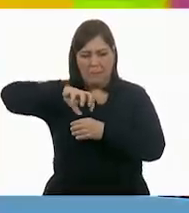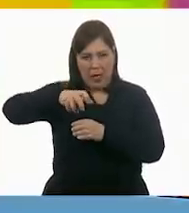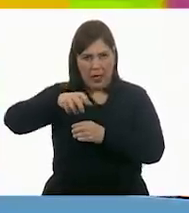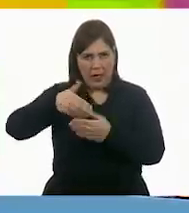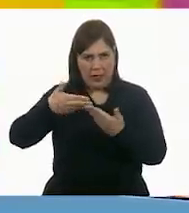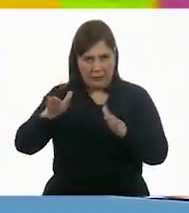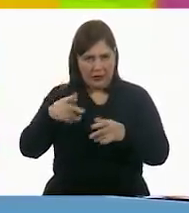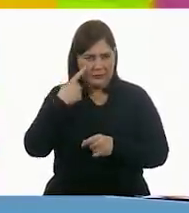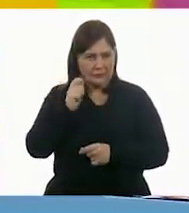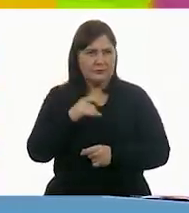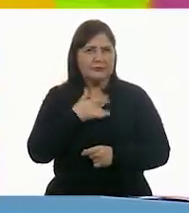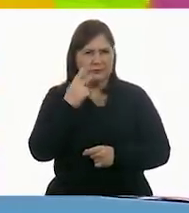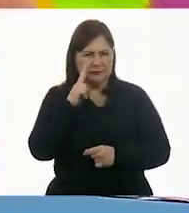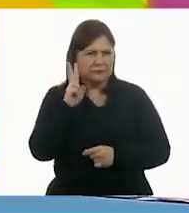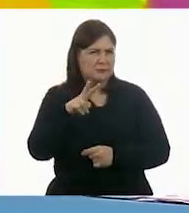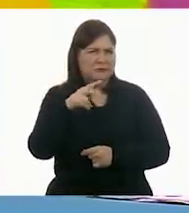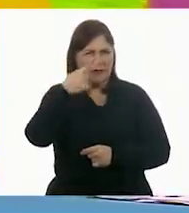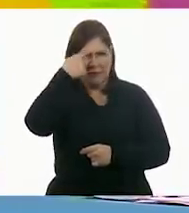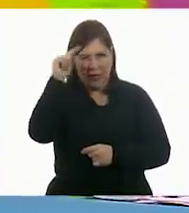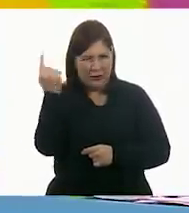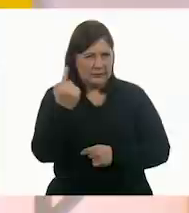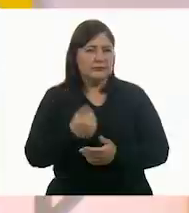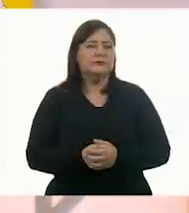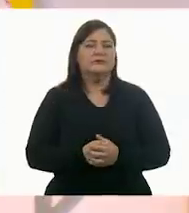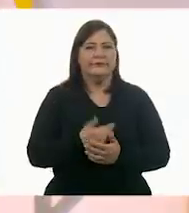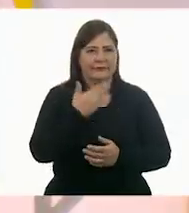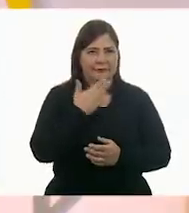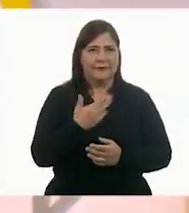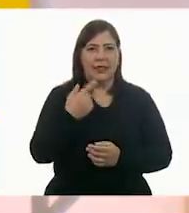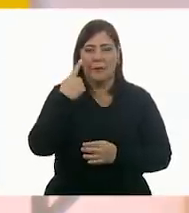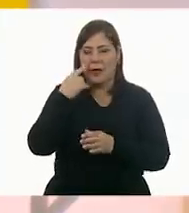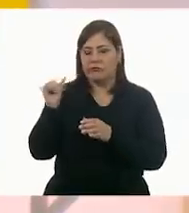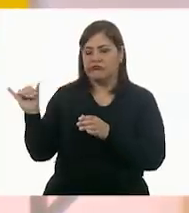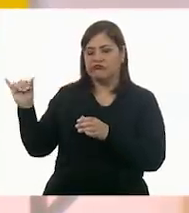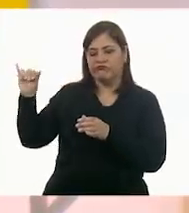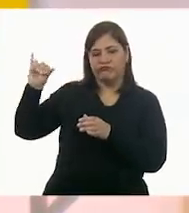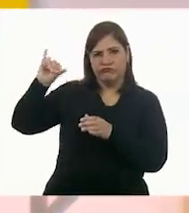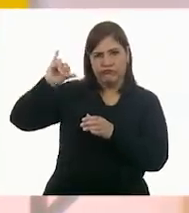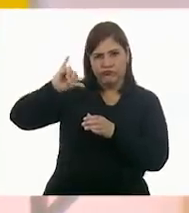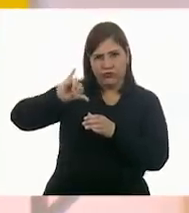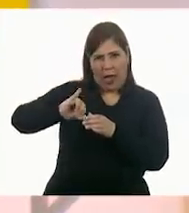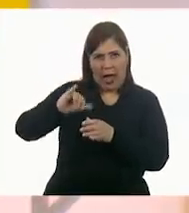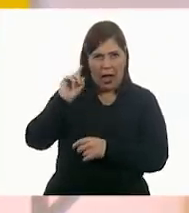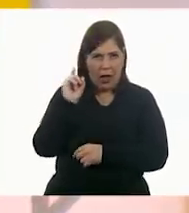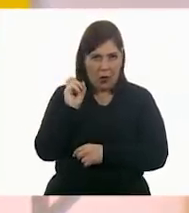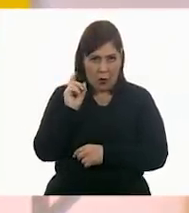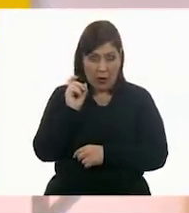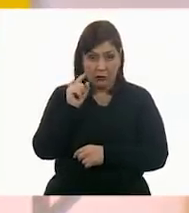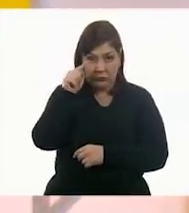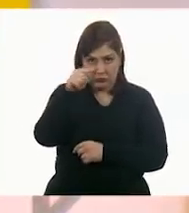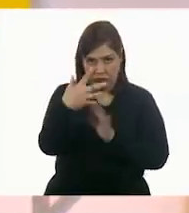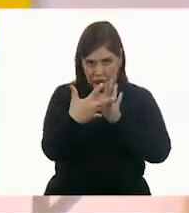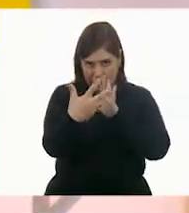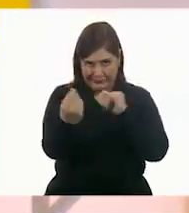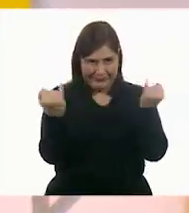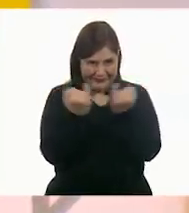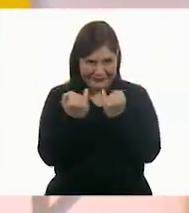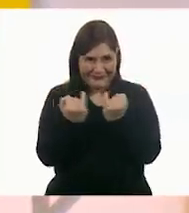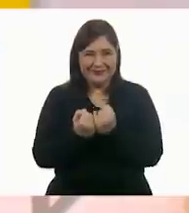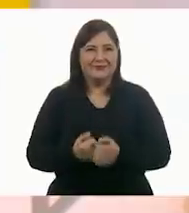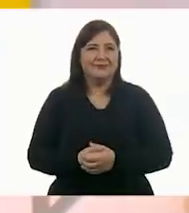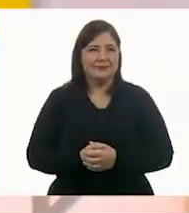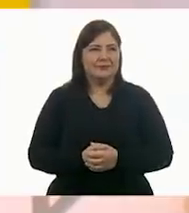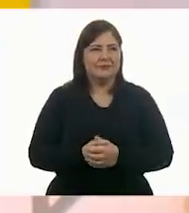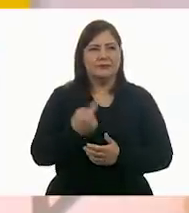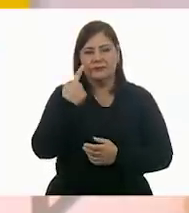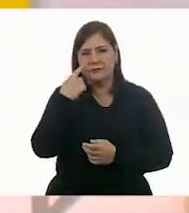muy, muy, muy sencillo. Muy bien. Vamos a ponerle un poquito de agua. Allá en casita síganos, ¿eh? Aquí, mira. Deja ver si